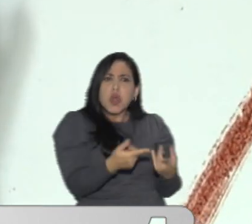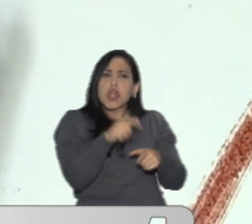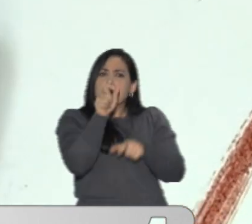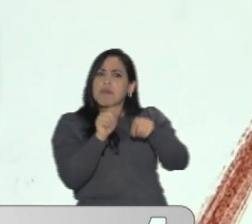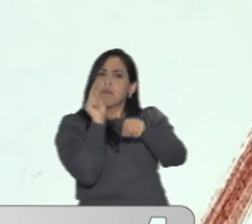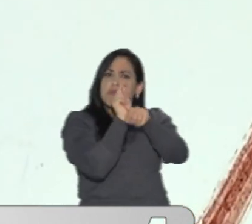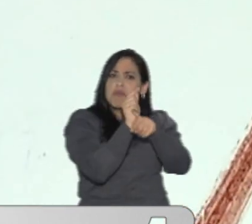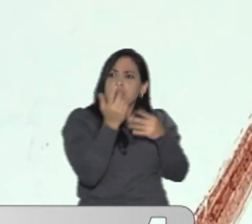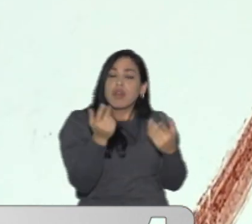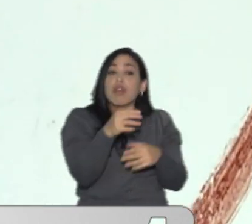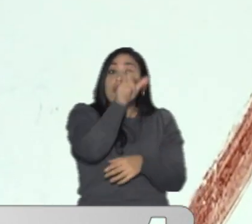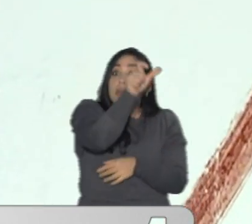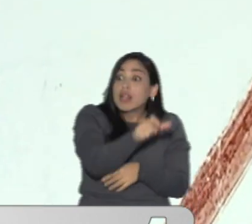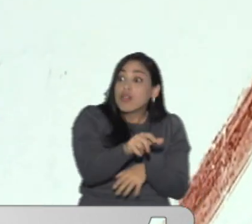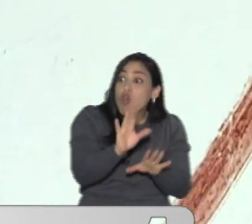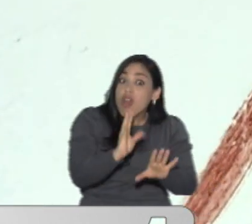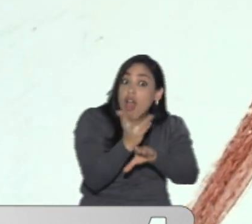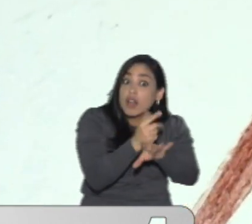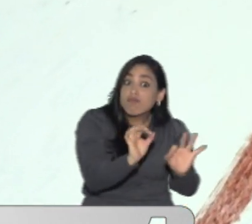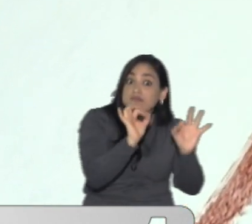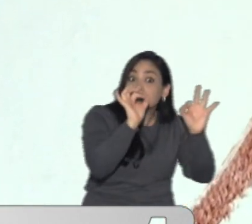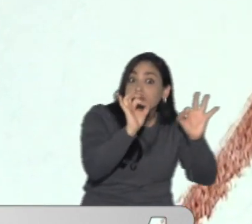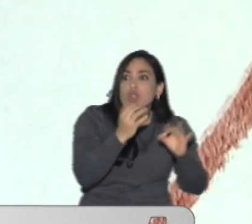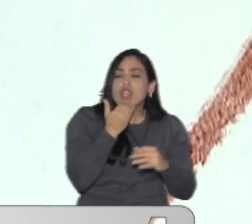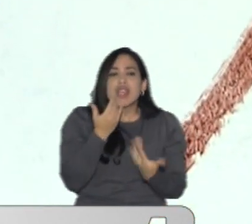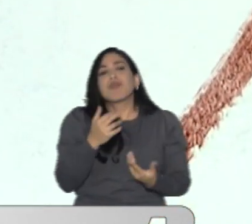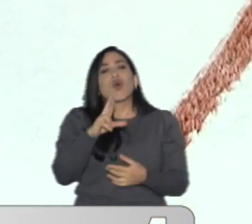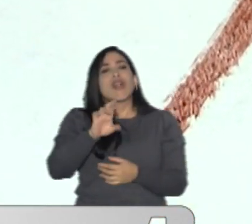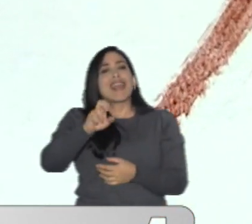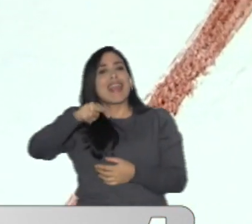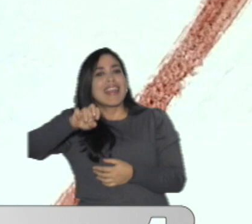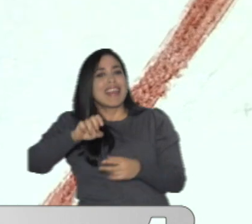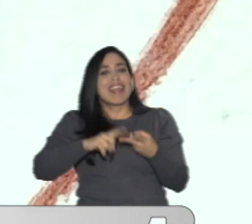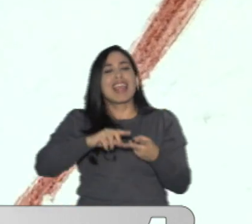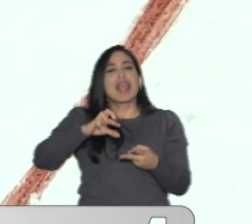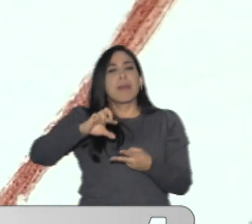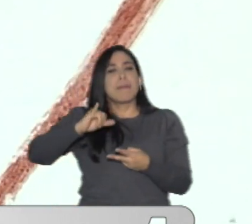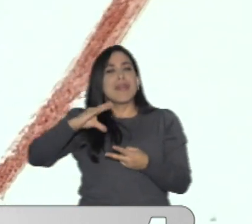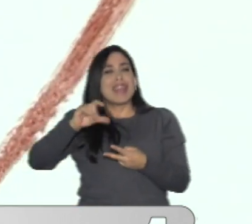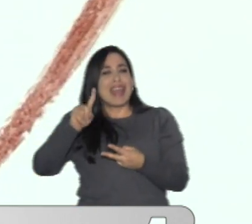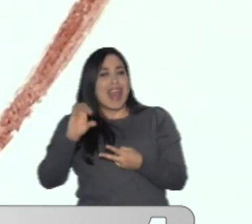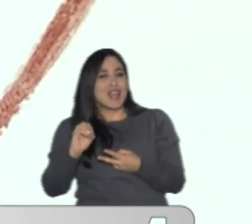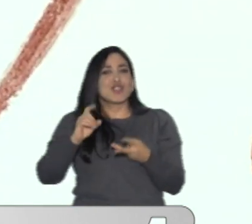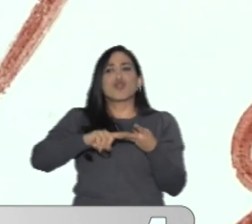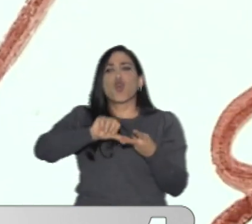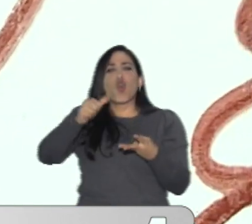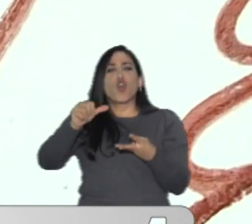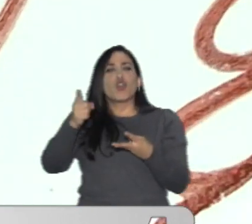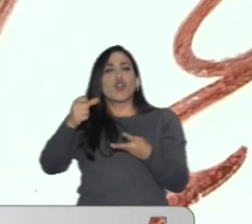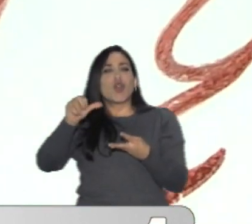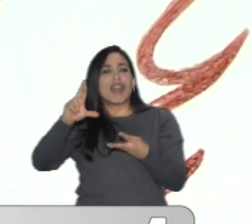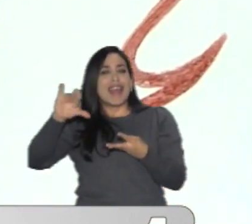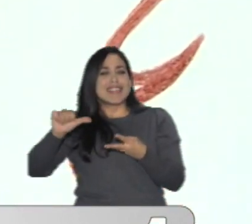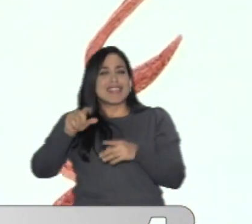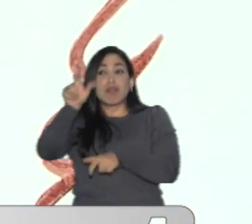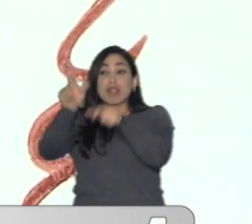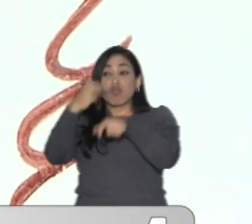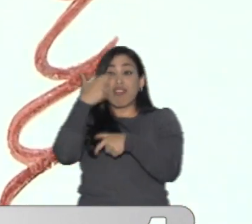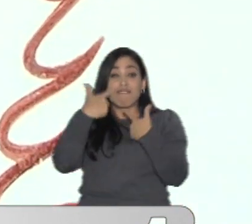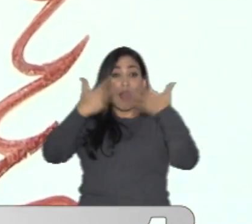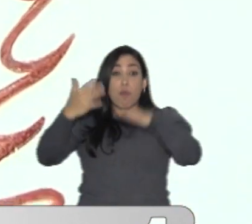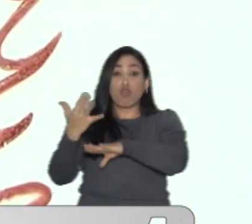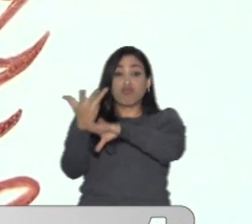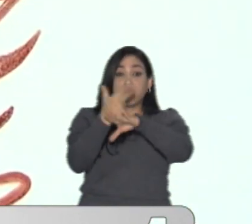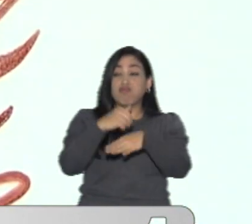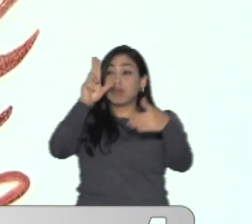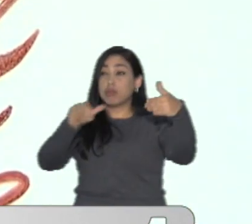críticos que, primero que todo, son muy buenos artistas, por decir René, Pablo Picasso o Antonio García Villarán, que